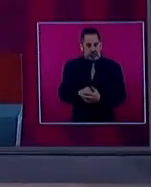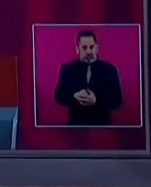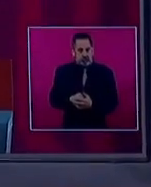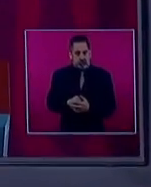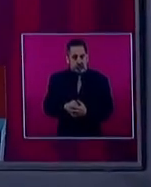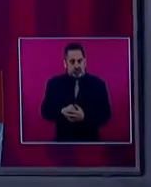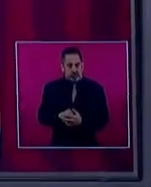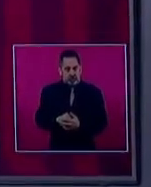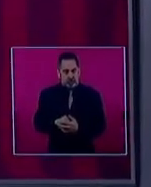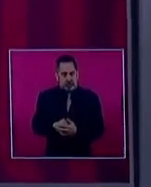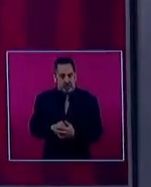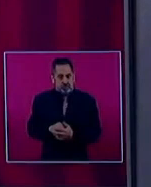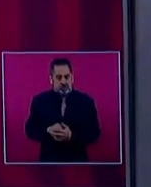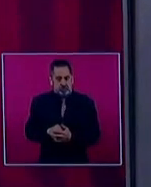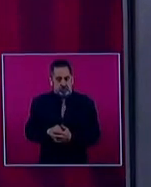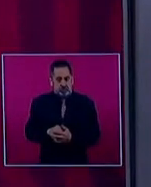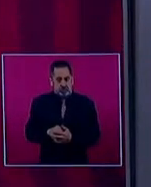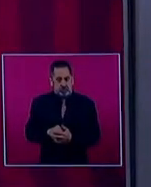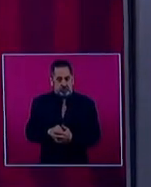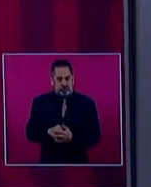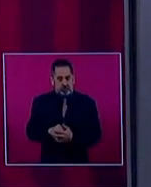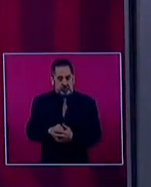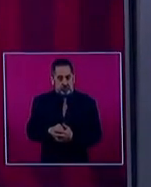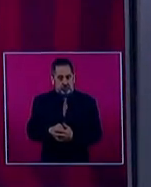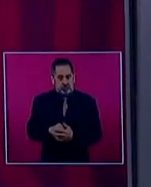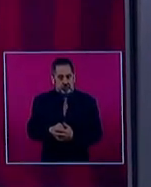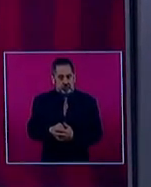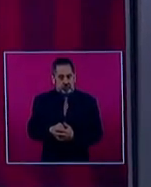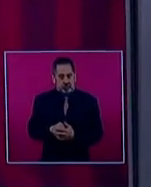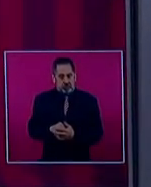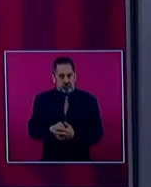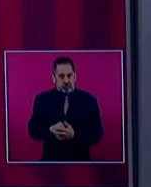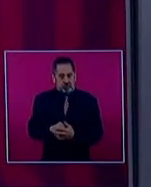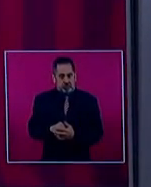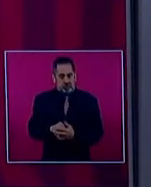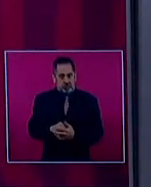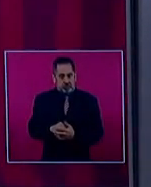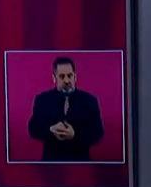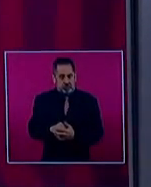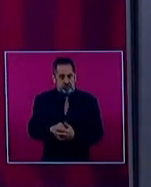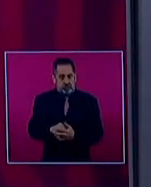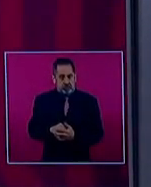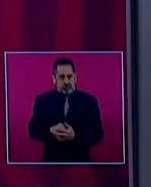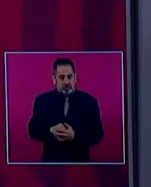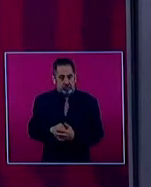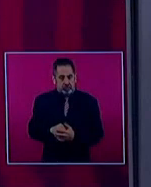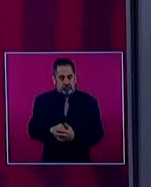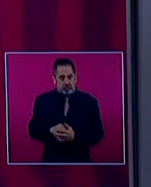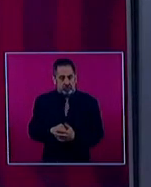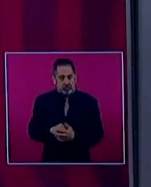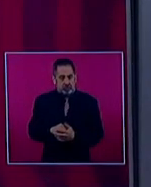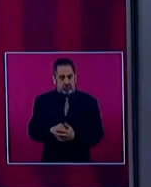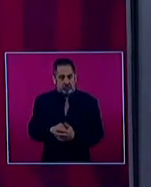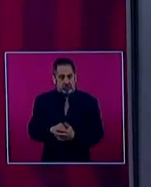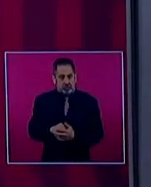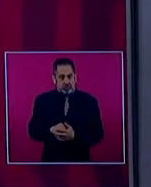de este poder, es decir, jueces, magistrados y hasta ministros de la Corte, de ser inmorales y de que no resisten